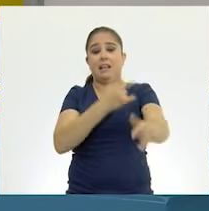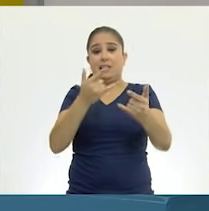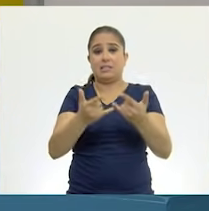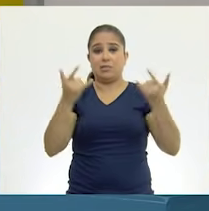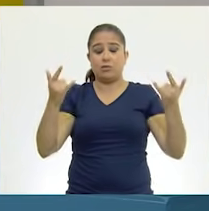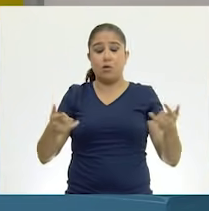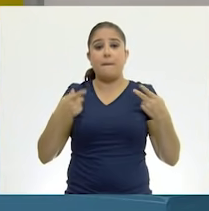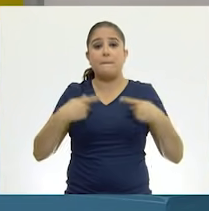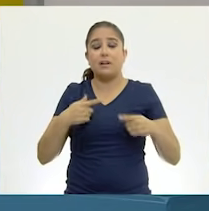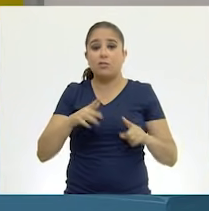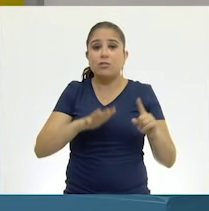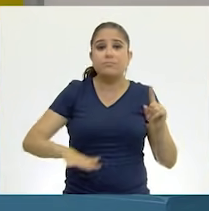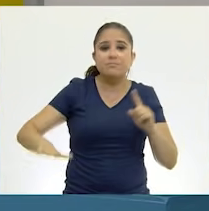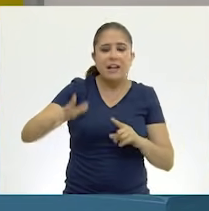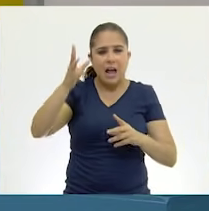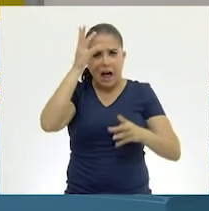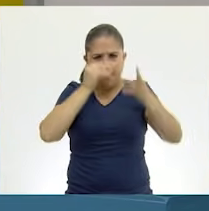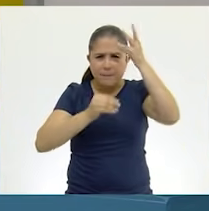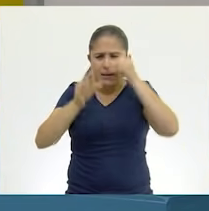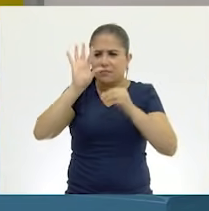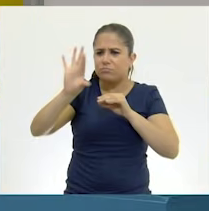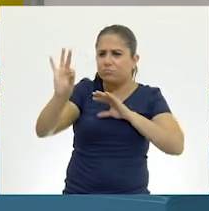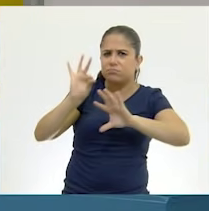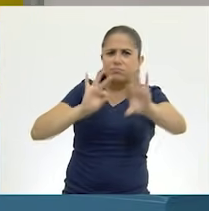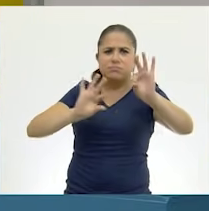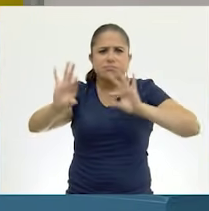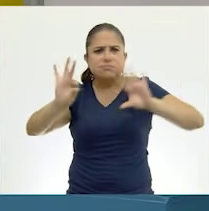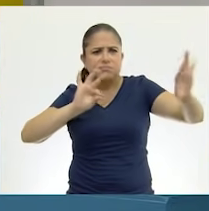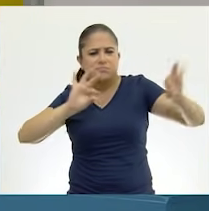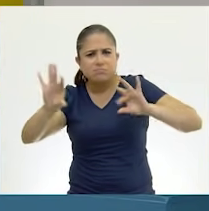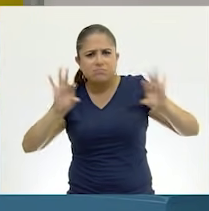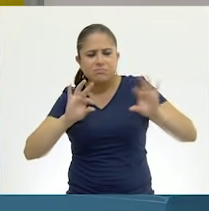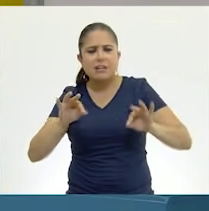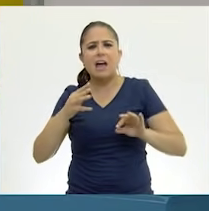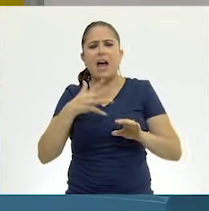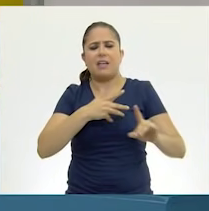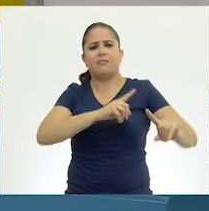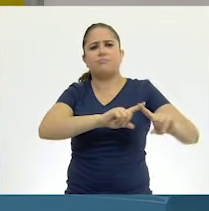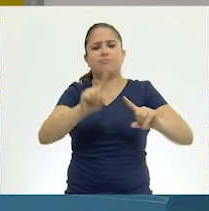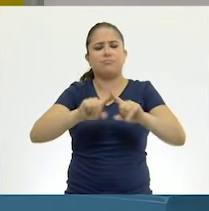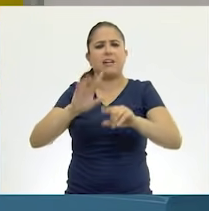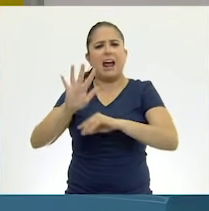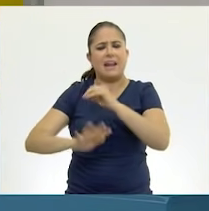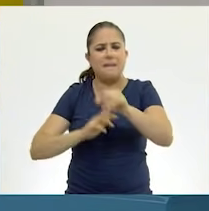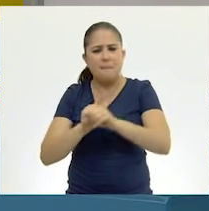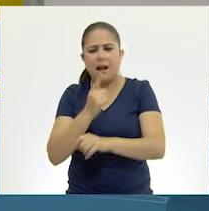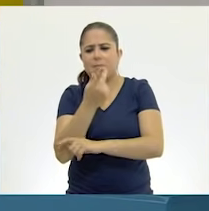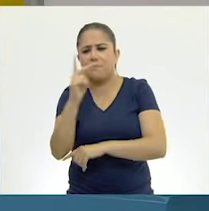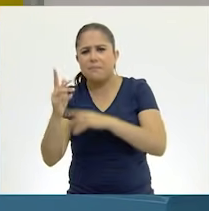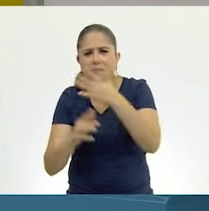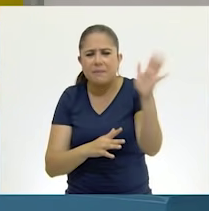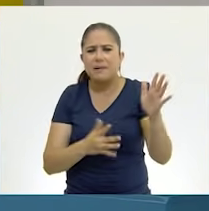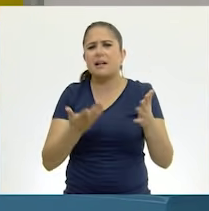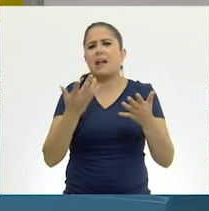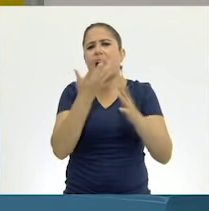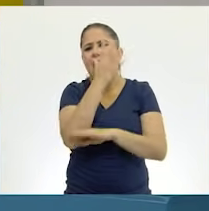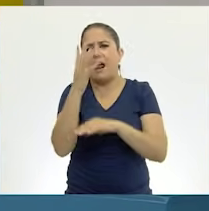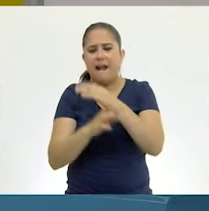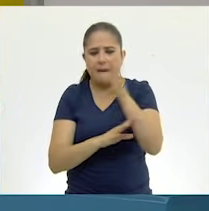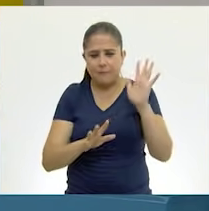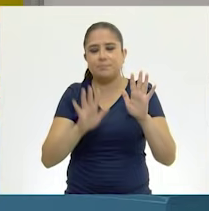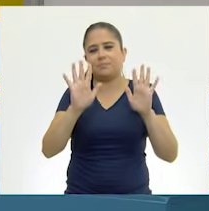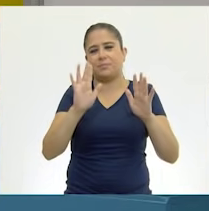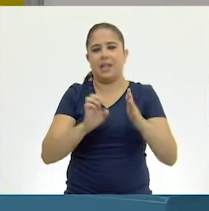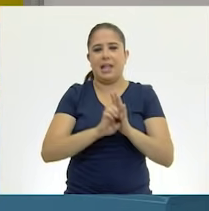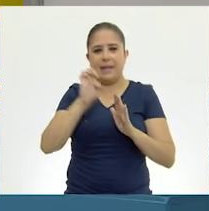ser humano ha aprendido a seleccionar y mantener especies de seres vivos con ciertas características. Por